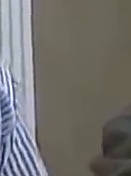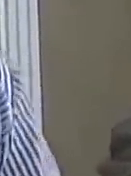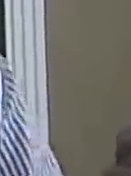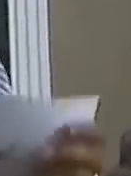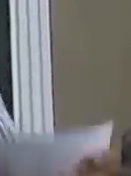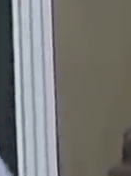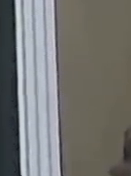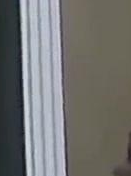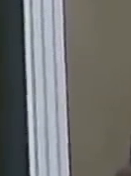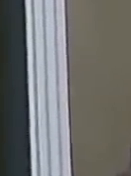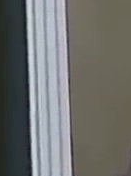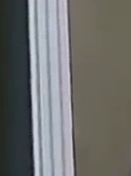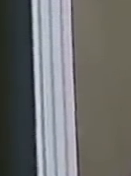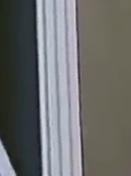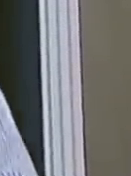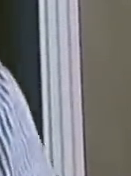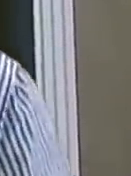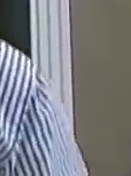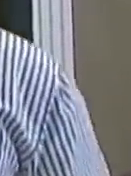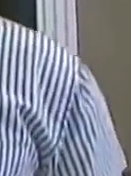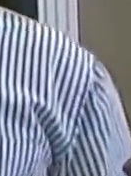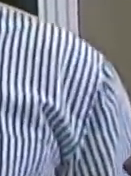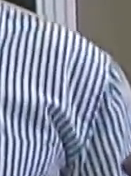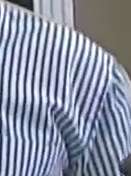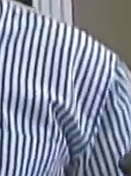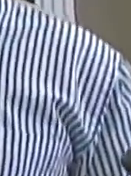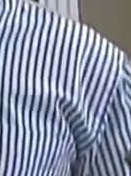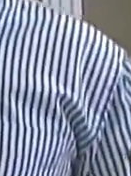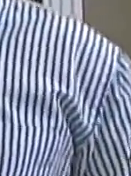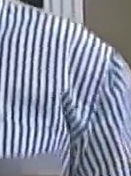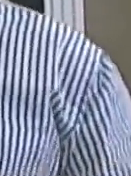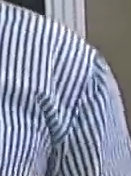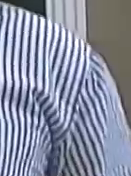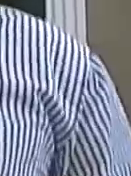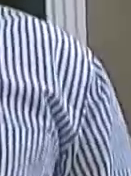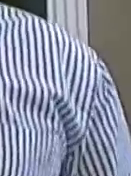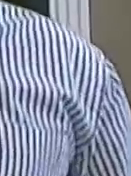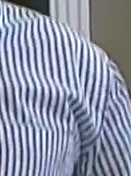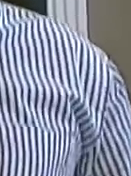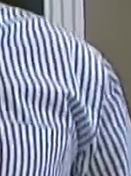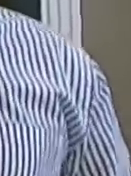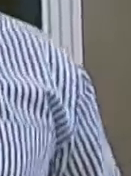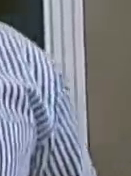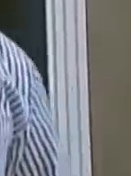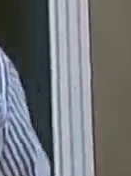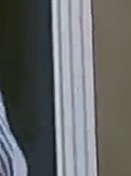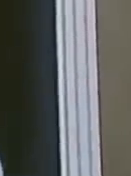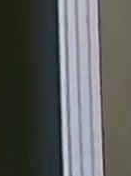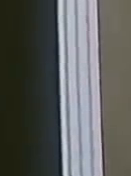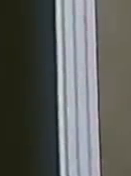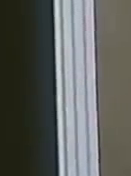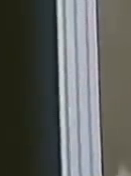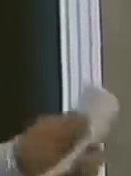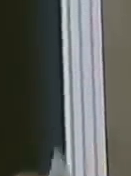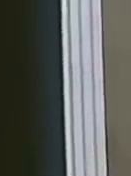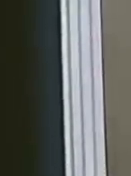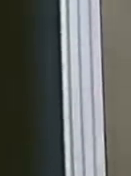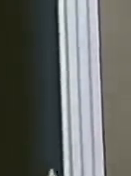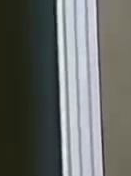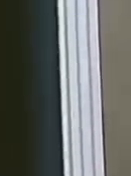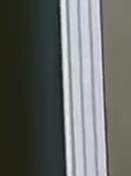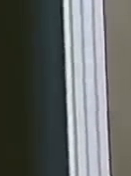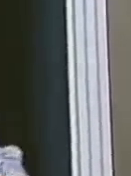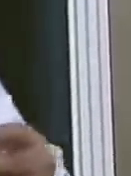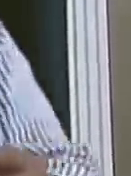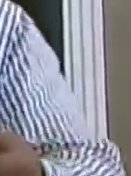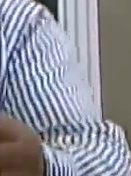la planificación de este sistema de emprendimiento, que es el lanzamiento del motor número 18,